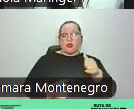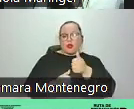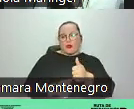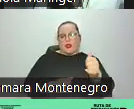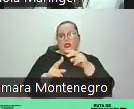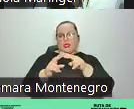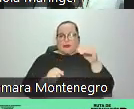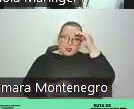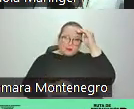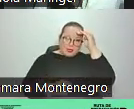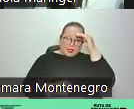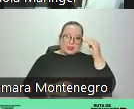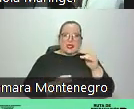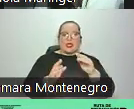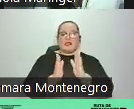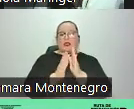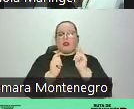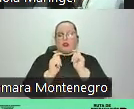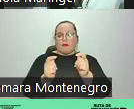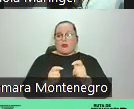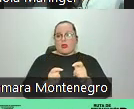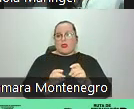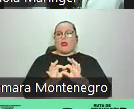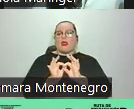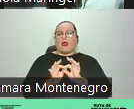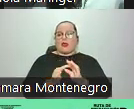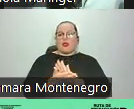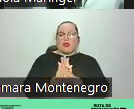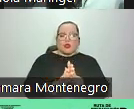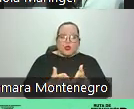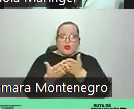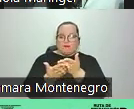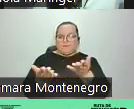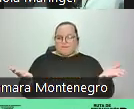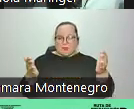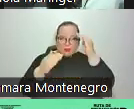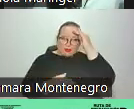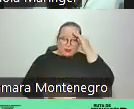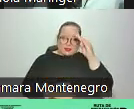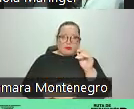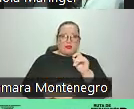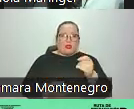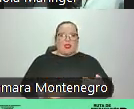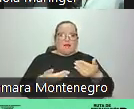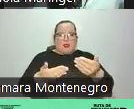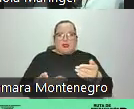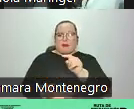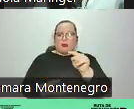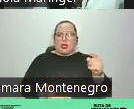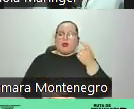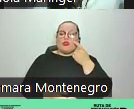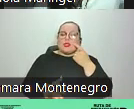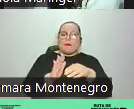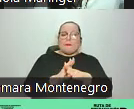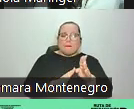Estudiantes y Egresados de Santo Tomás, ha sido un agrado poner a disposición estos conocimientos. Les invitamos a conocernos más Y tal como lo hizo, tal